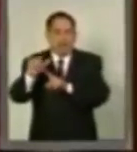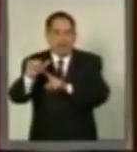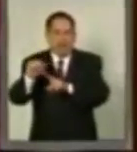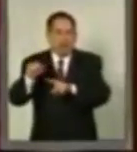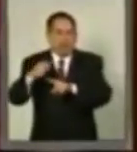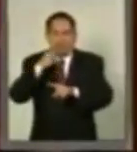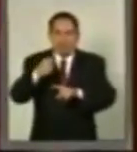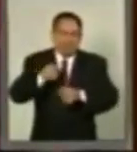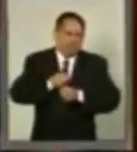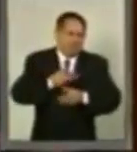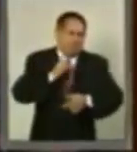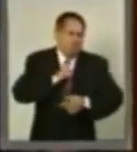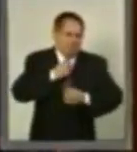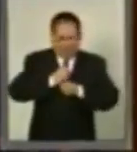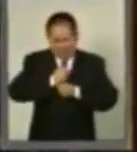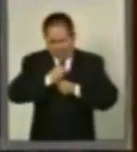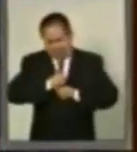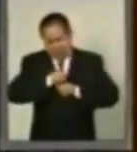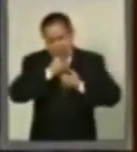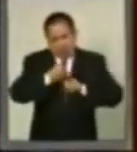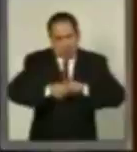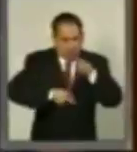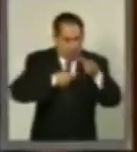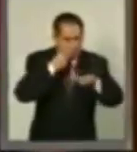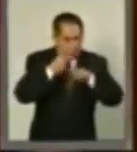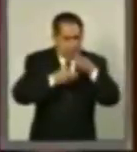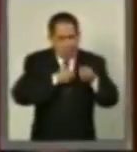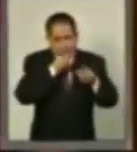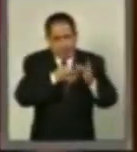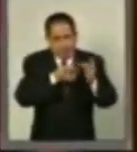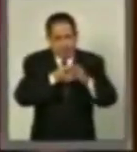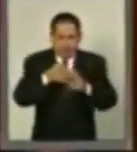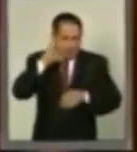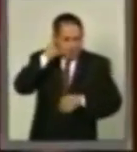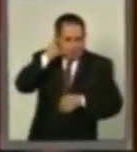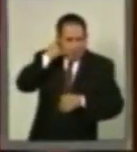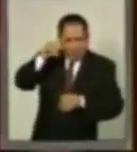y miles de mujeres, se les ha orientado y se les ha protegido.